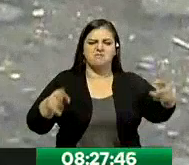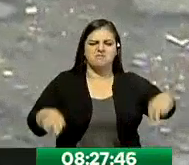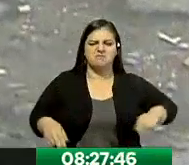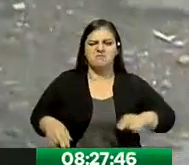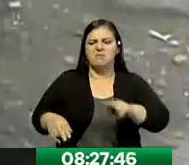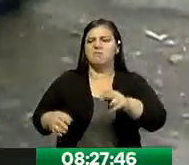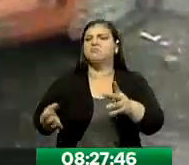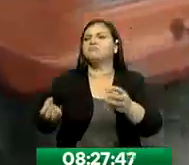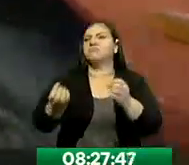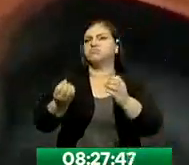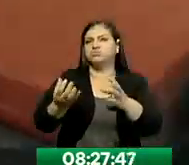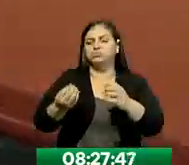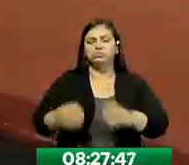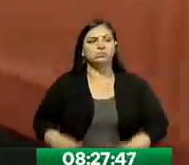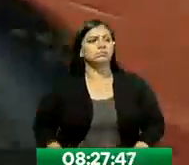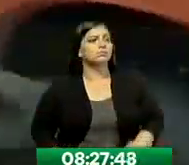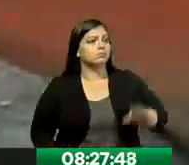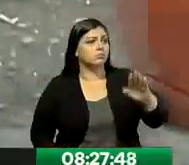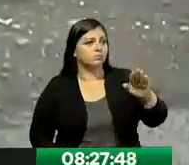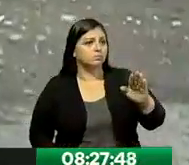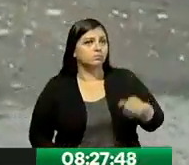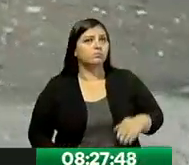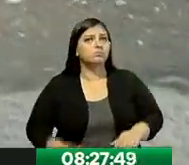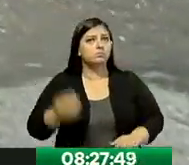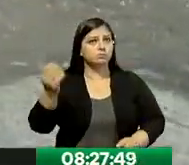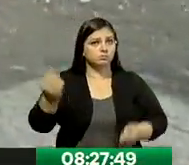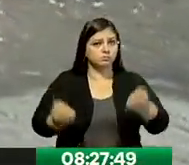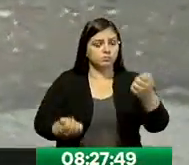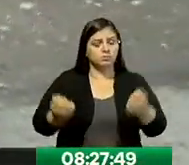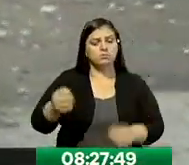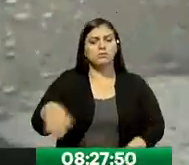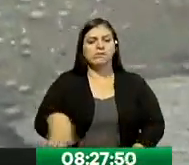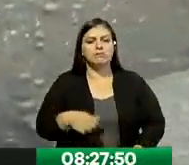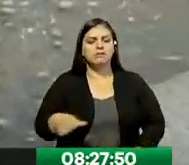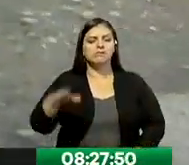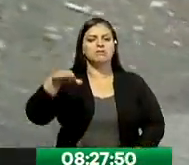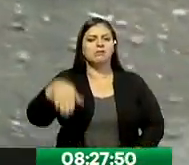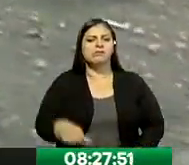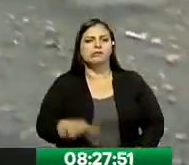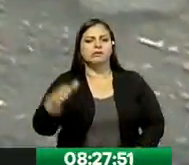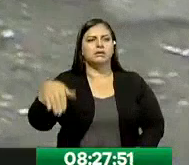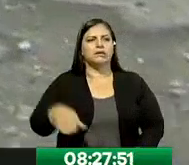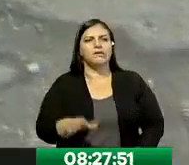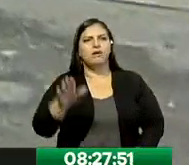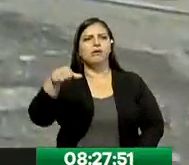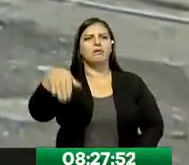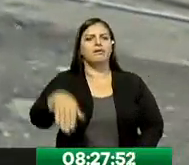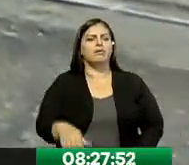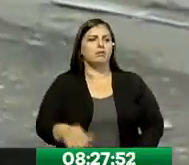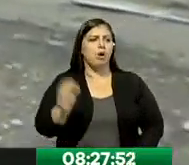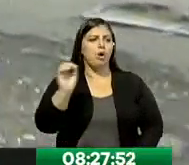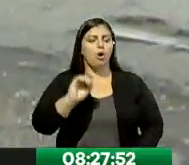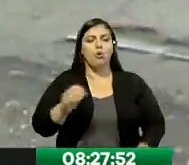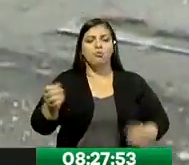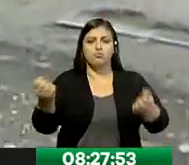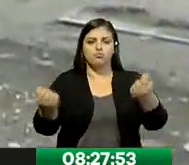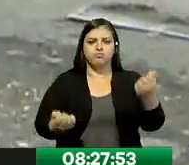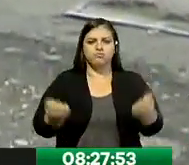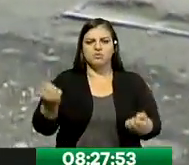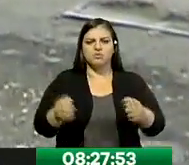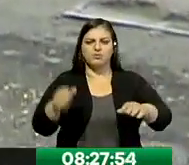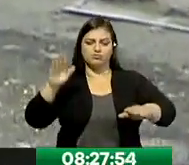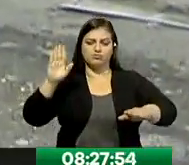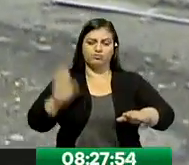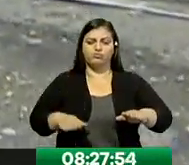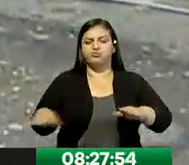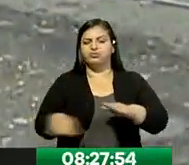mal estado, accidentes de tránsito, porque a veces el carro viene, como dice, a velocidad y les toca frenar y puede